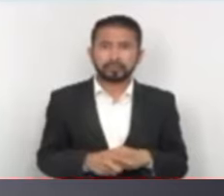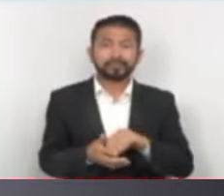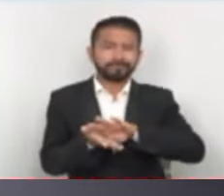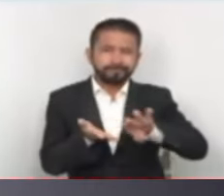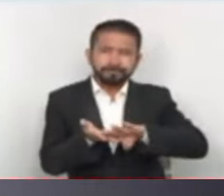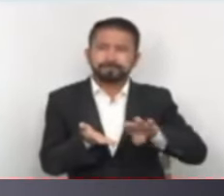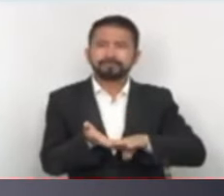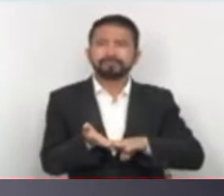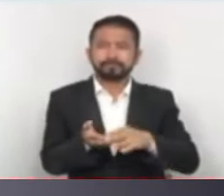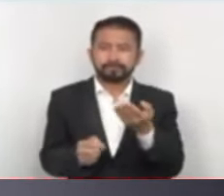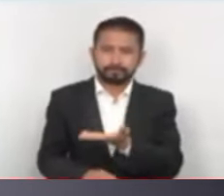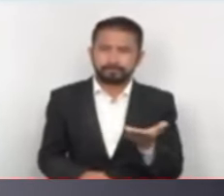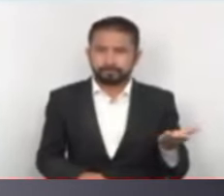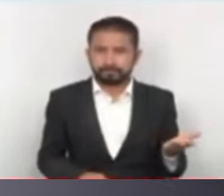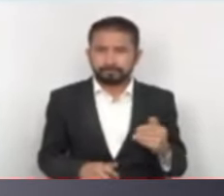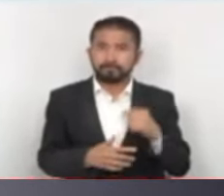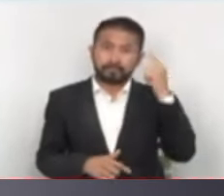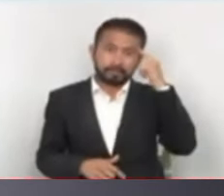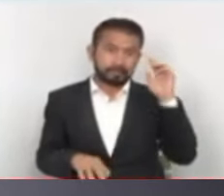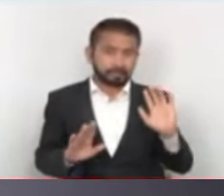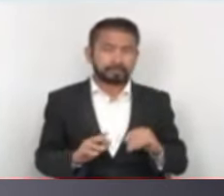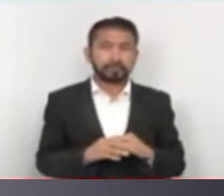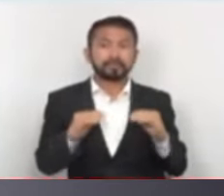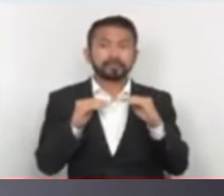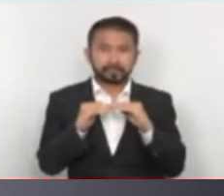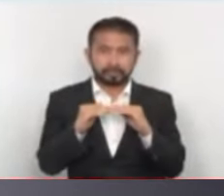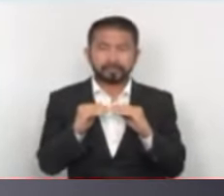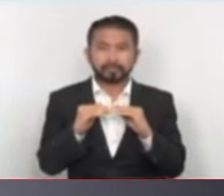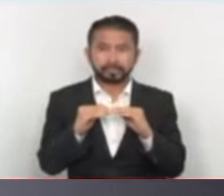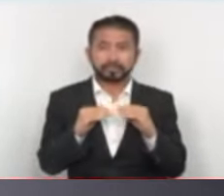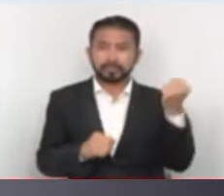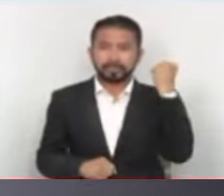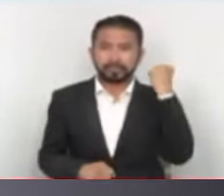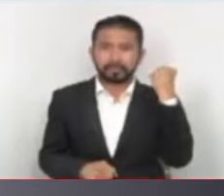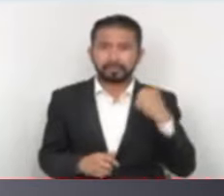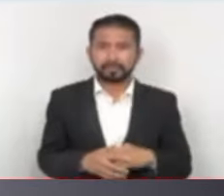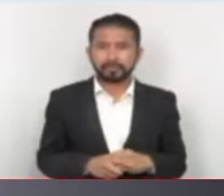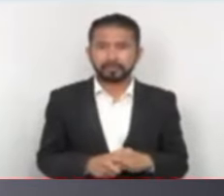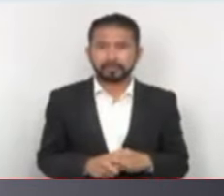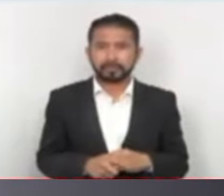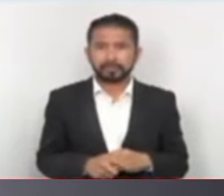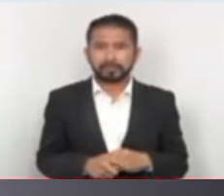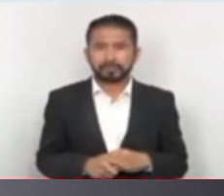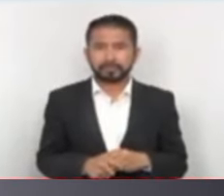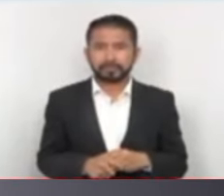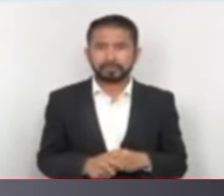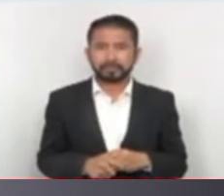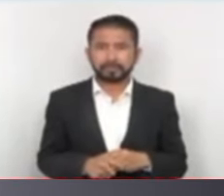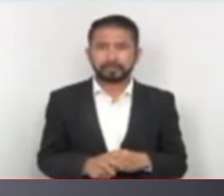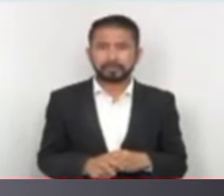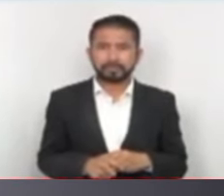Invertir mucho en herramientas, creo yo. También es importante que